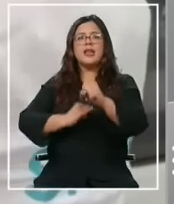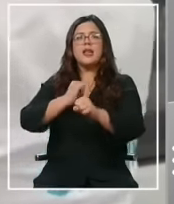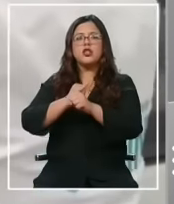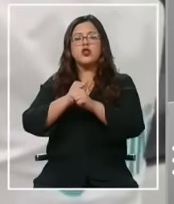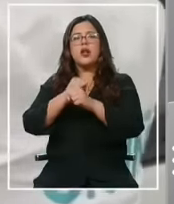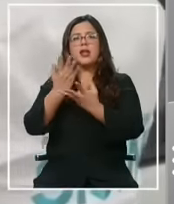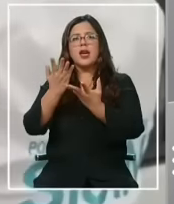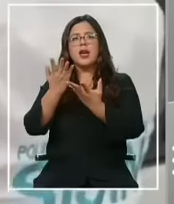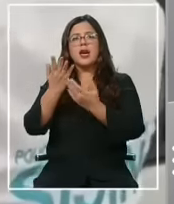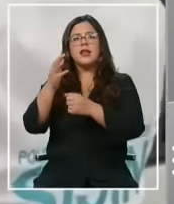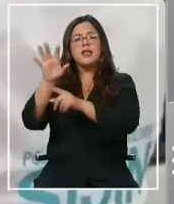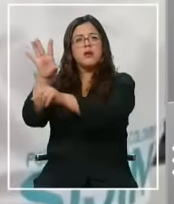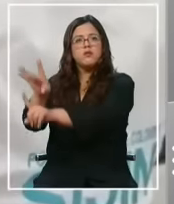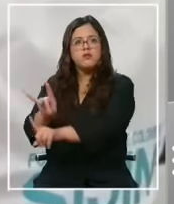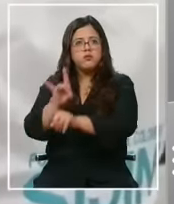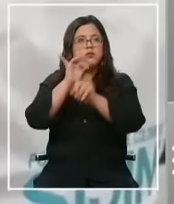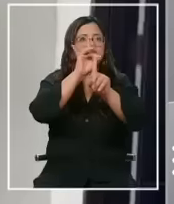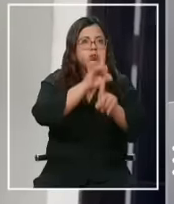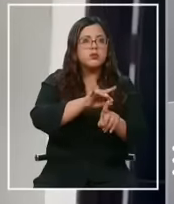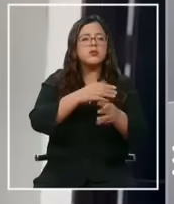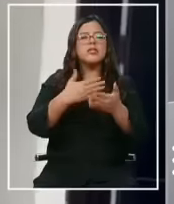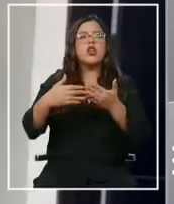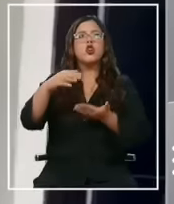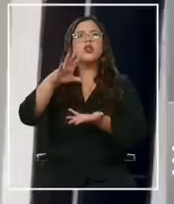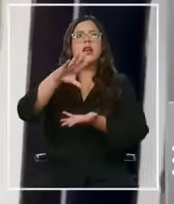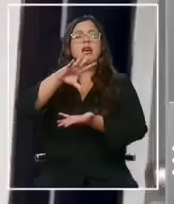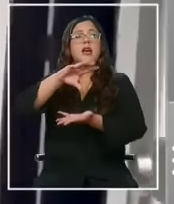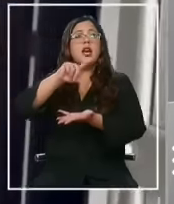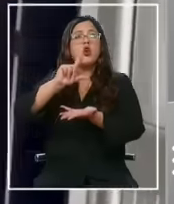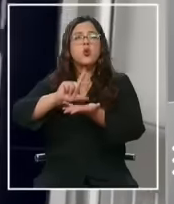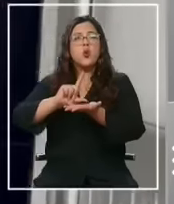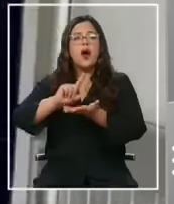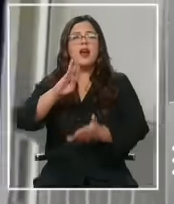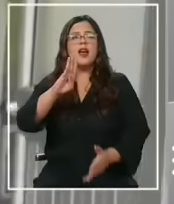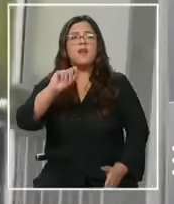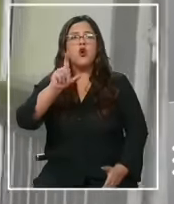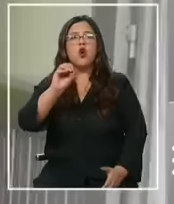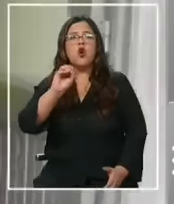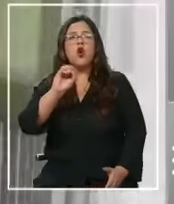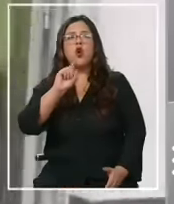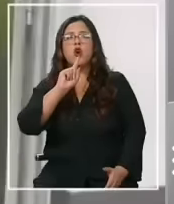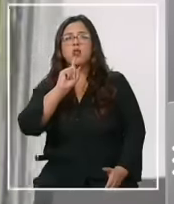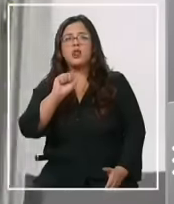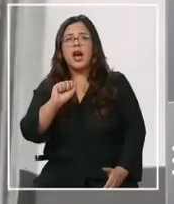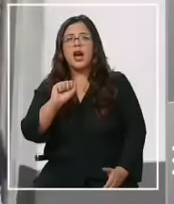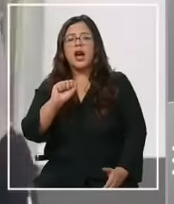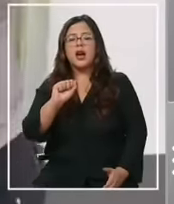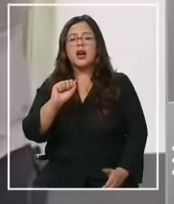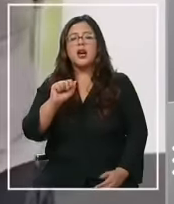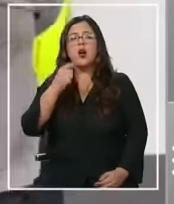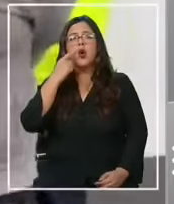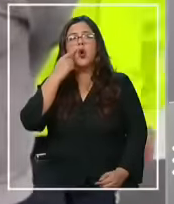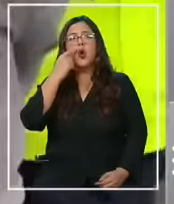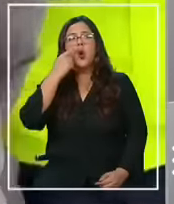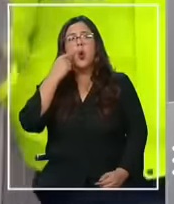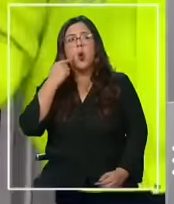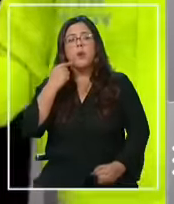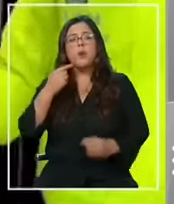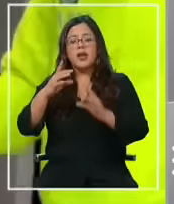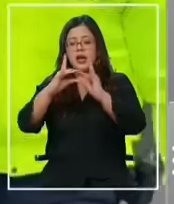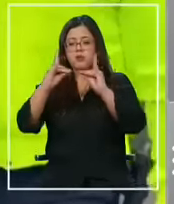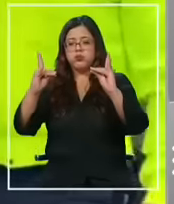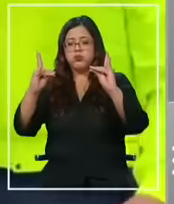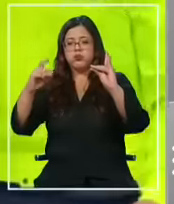ciudad de Bogotá, donde básicamente pues se hará la extradición. Le decía que este señor básicamente llega hasta el puente de